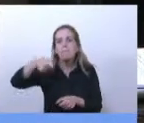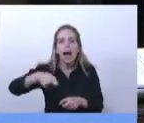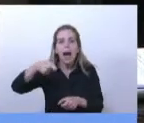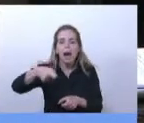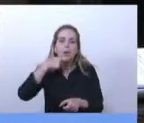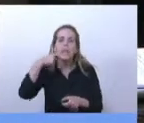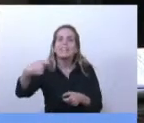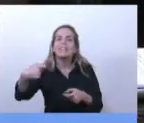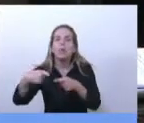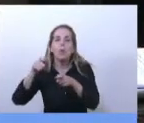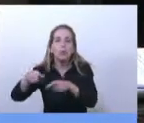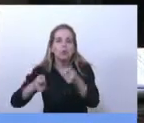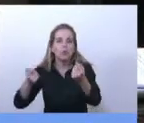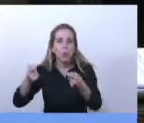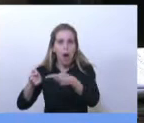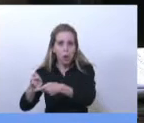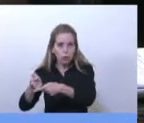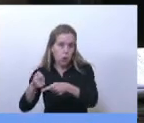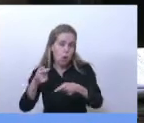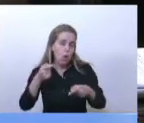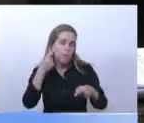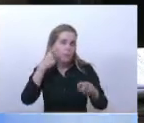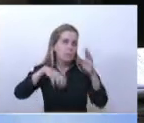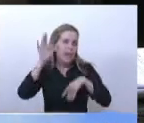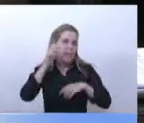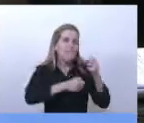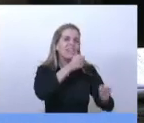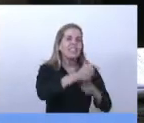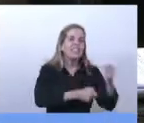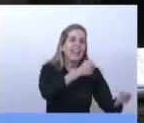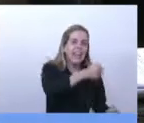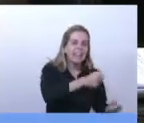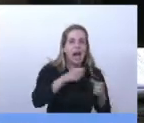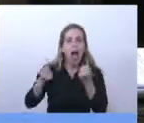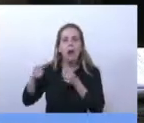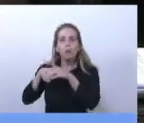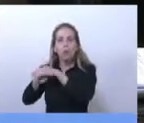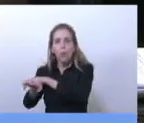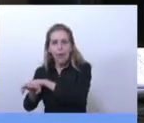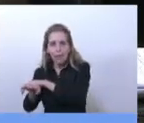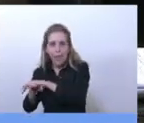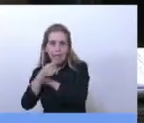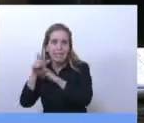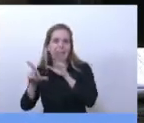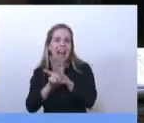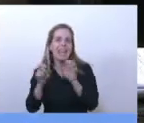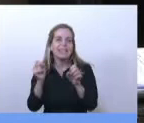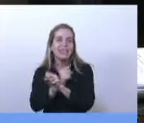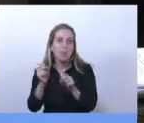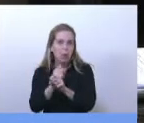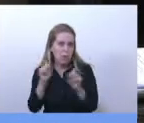seguro por su auto va a usar más la bicicleta ni va a usar menos el auto por esta ley y no